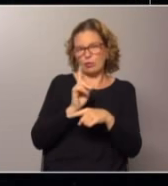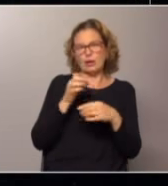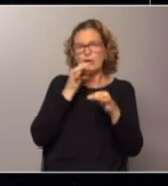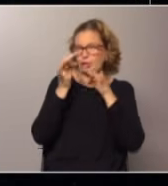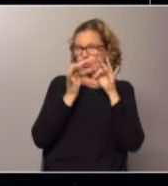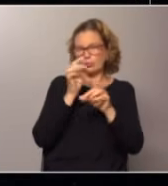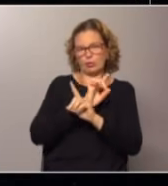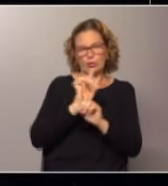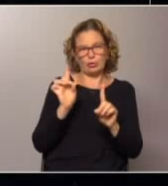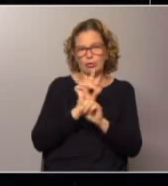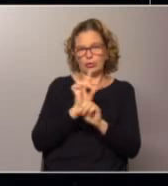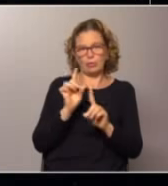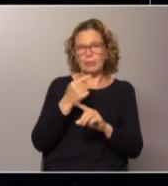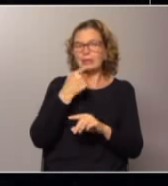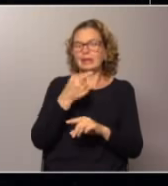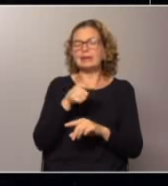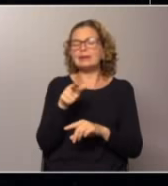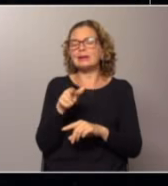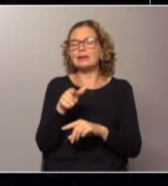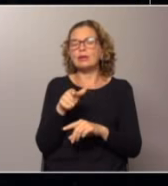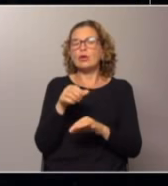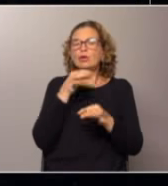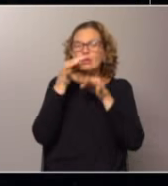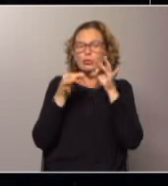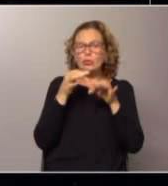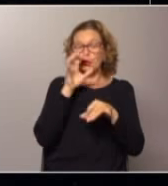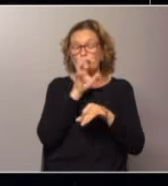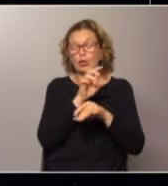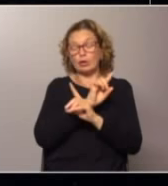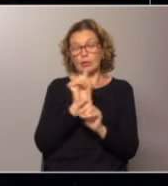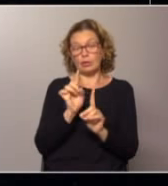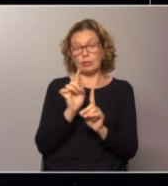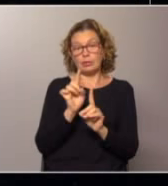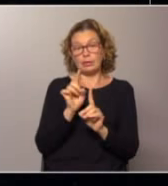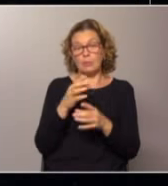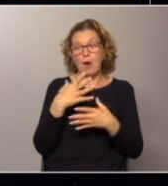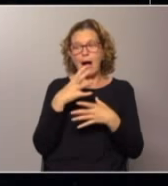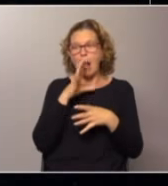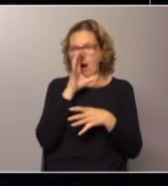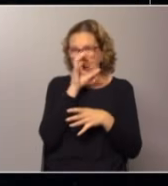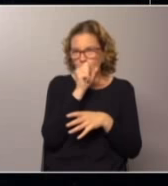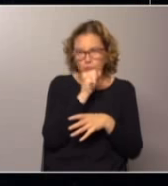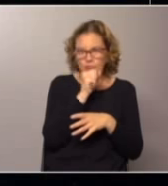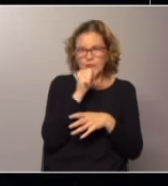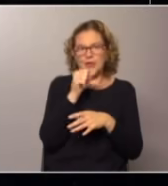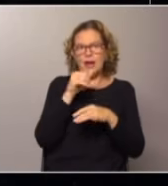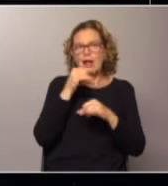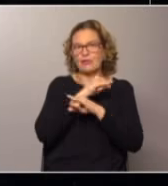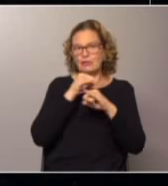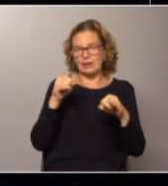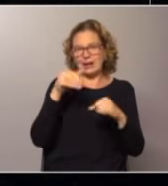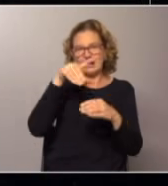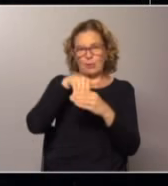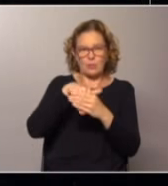discursos no vamos a decidir qué es un discurso de odio y que no el nivel de presión al final de la campaña electoral y la